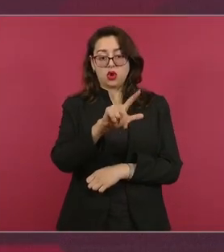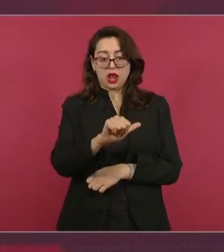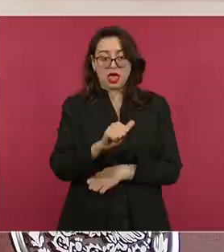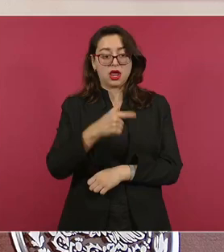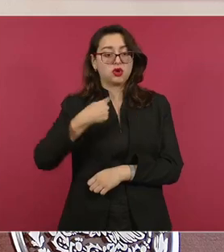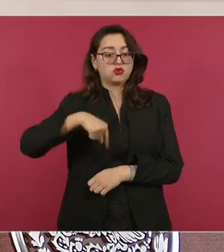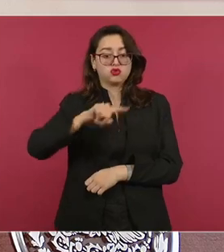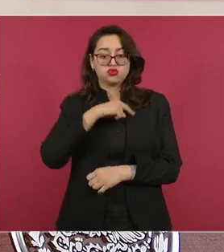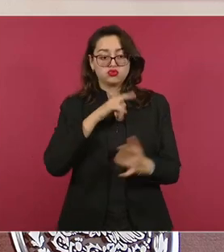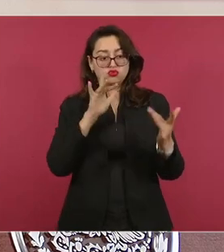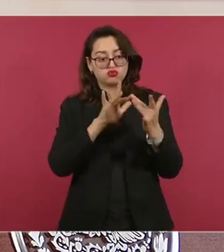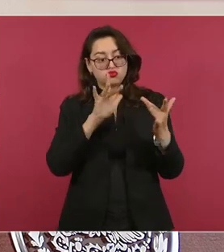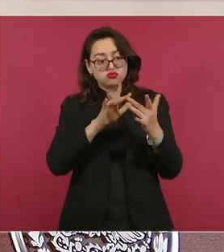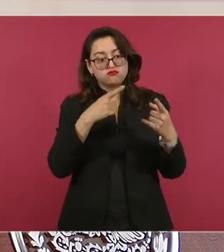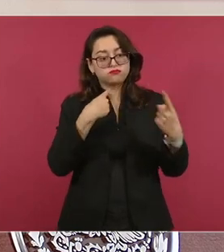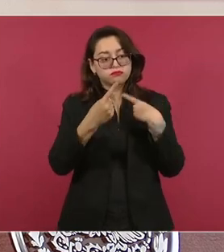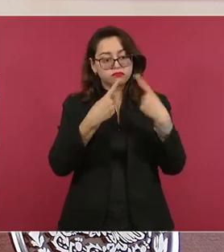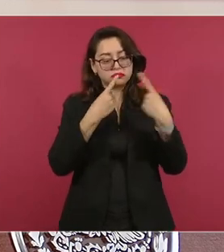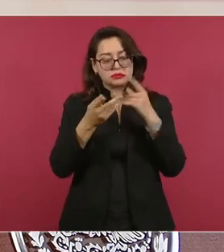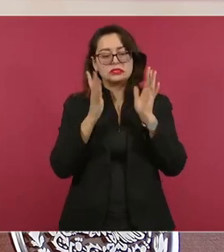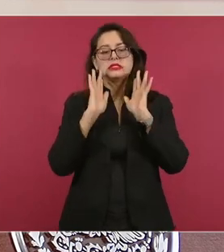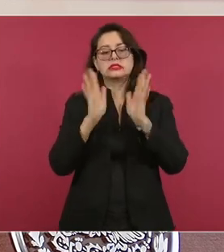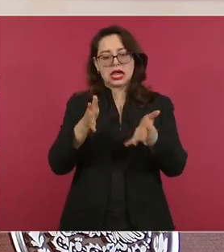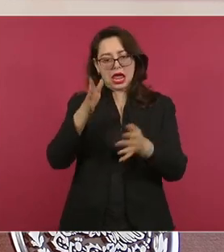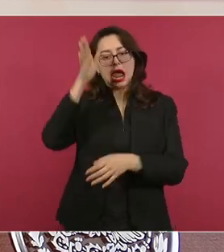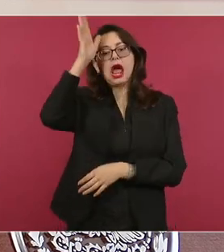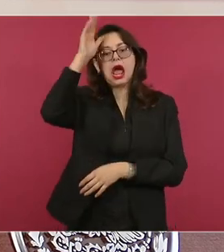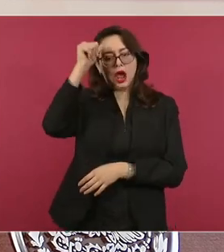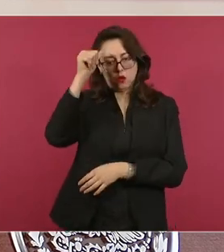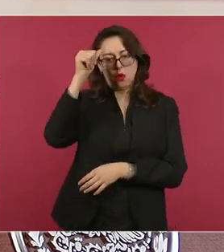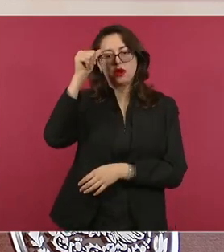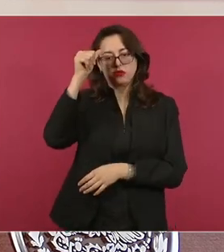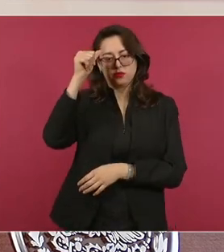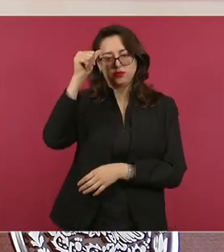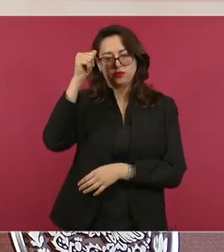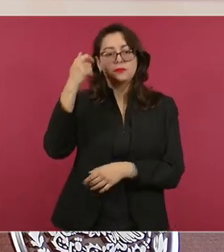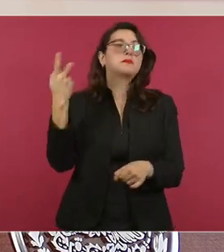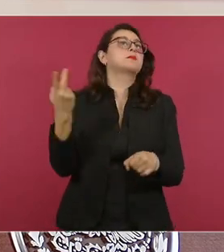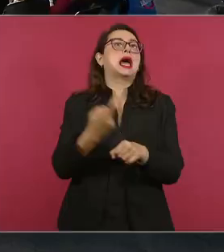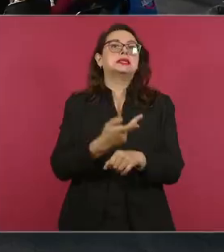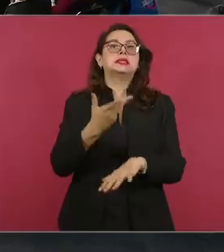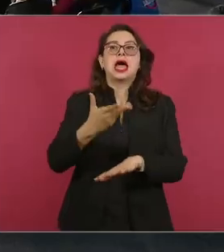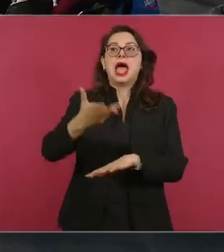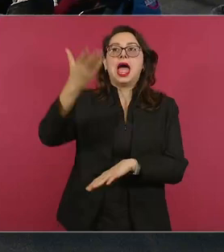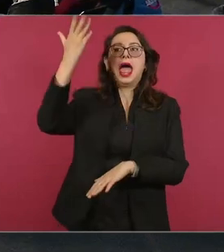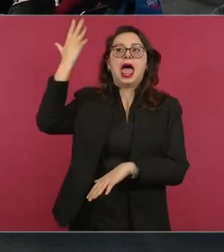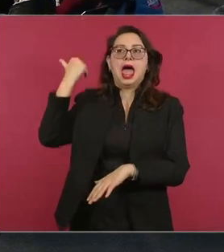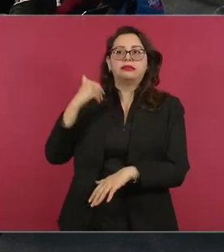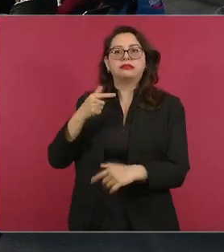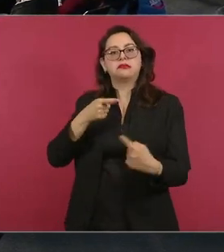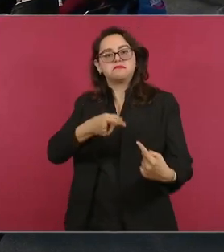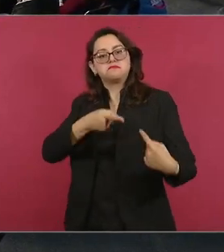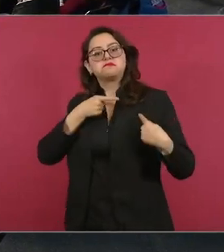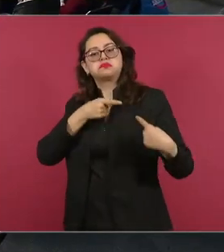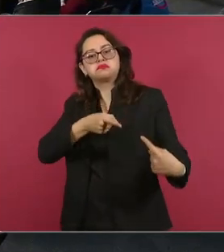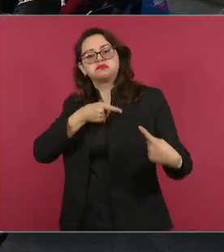tenemos con ellos diferencias porque era como la empresa favorita de los